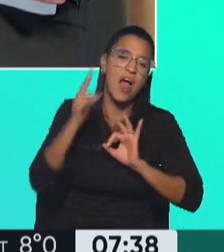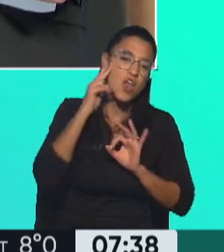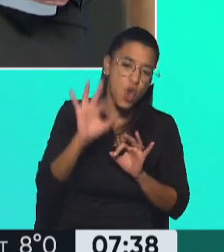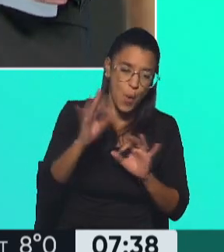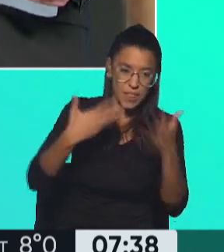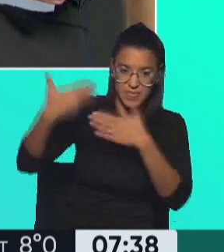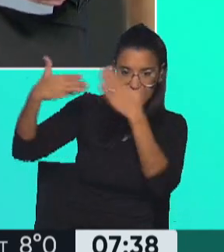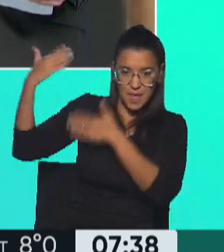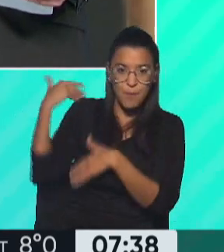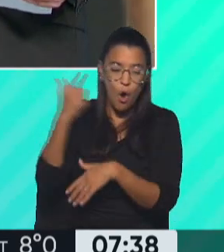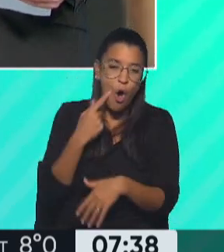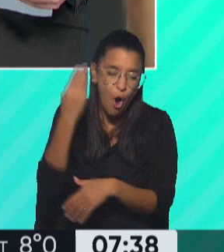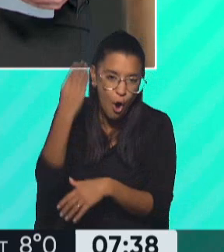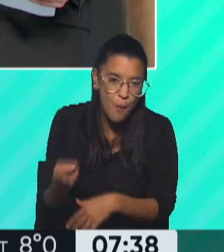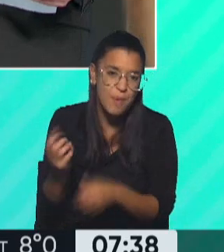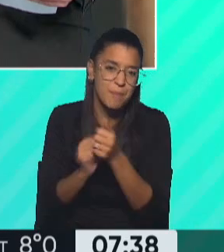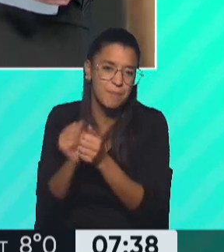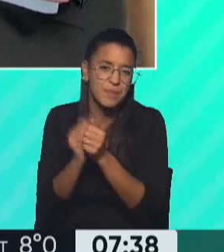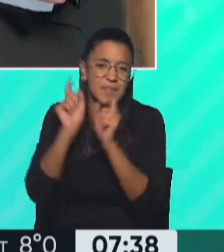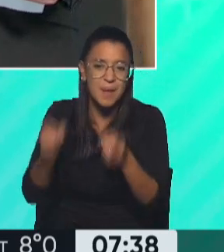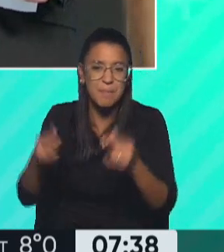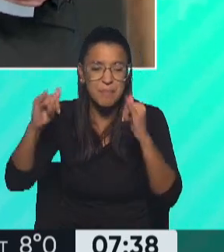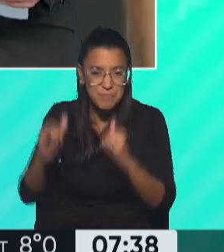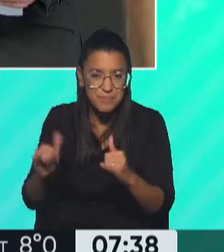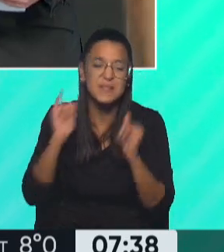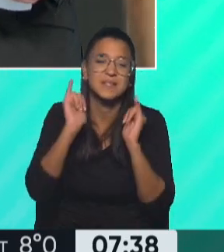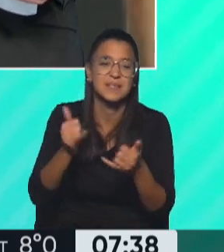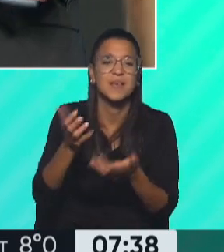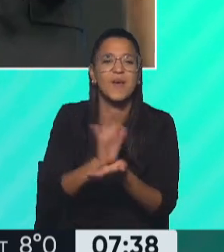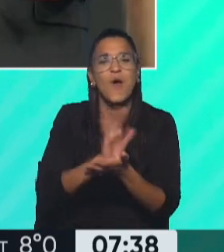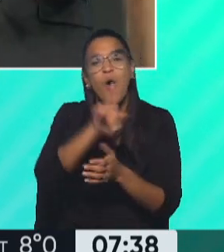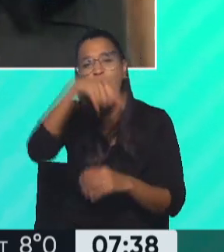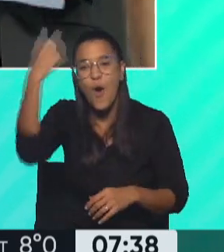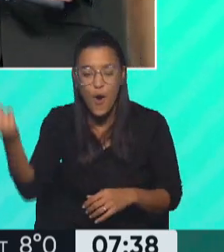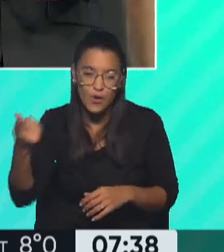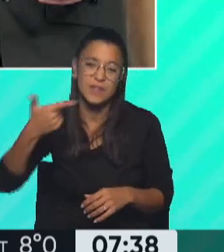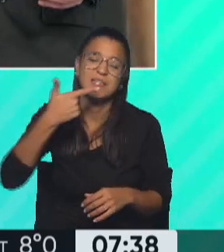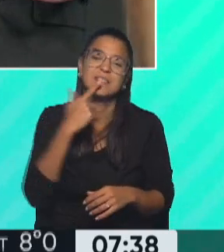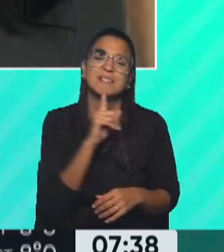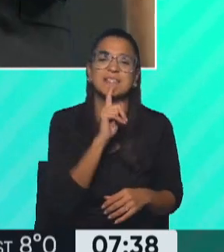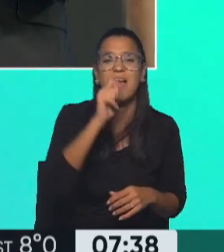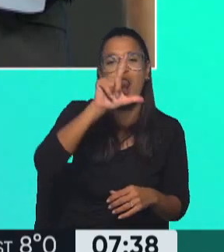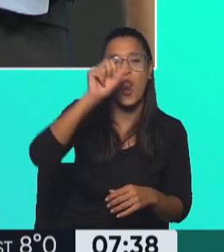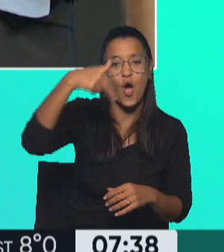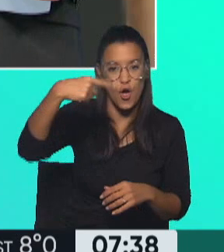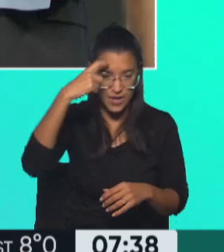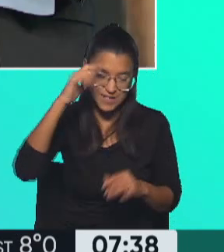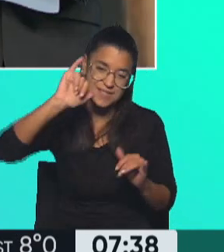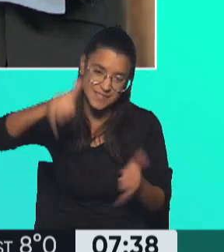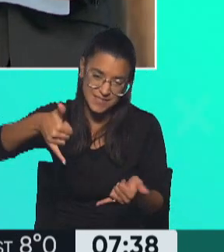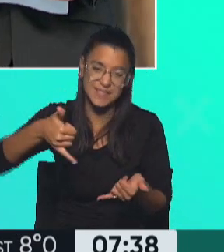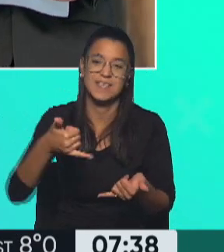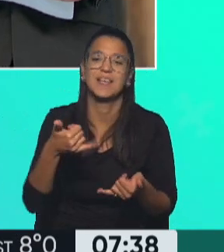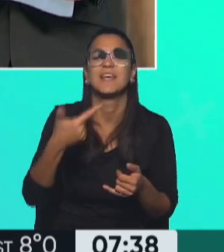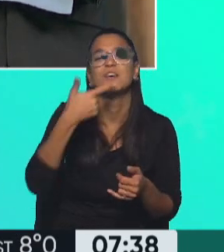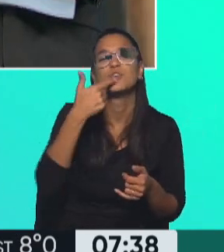vos, pero un hombre empresario pizzero. Con otros grandes héroes de acción como Sylvester Stallone y